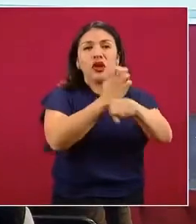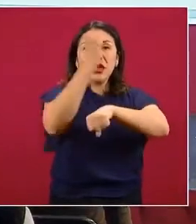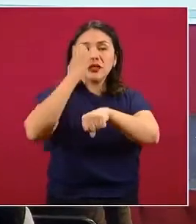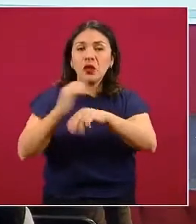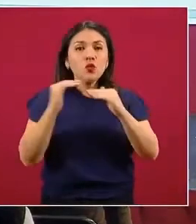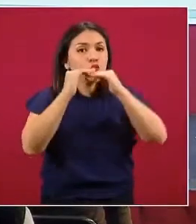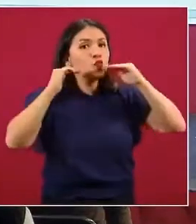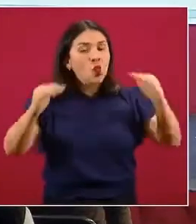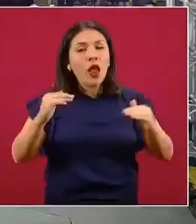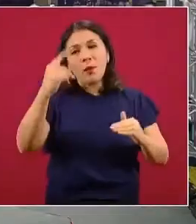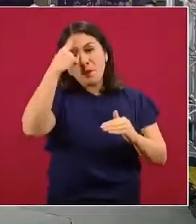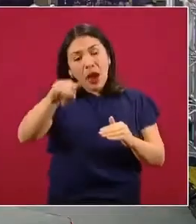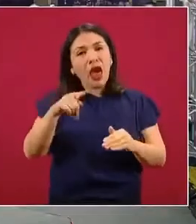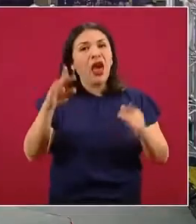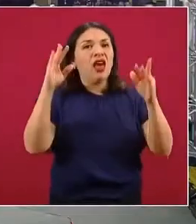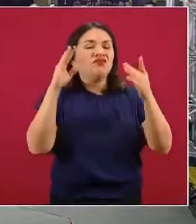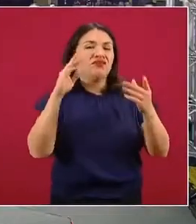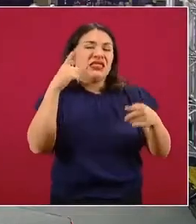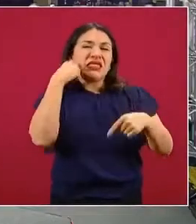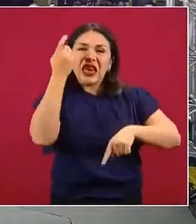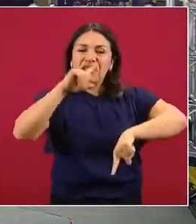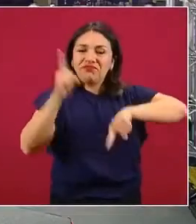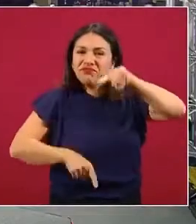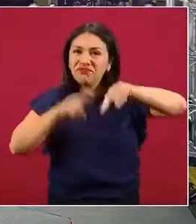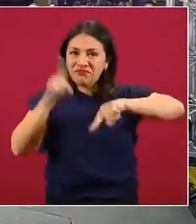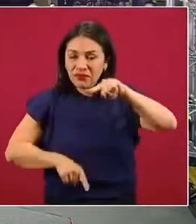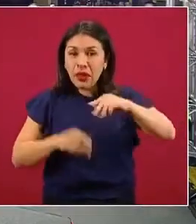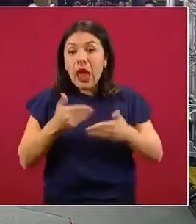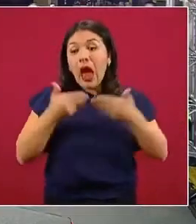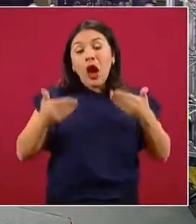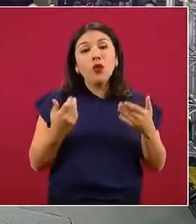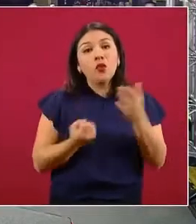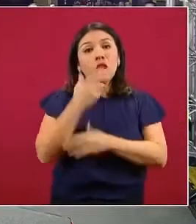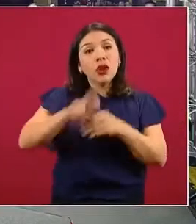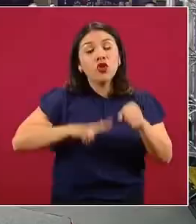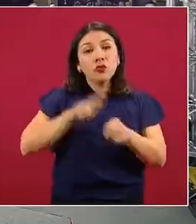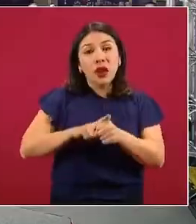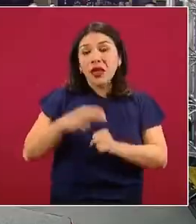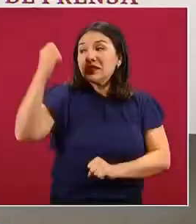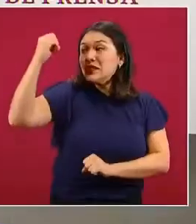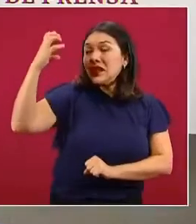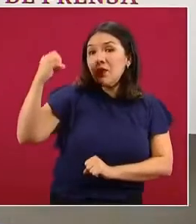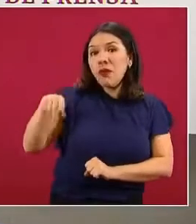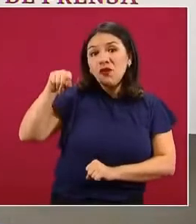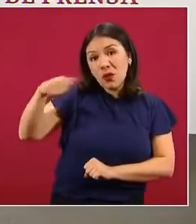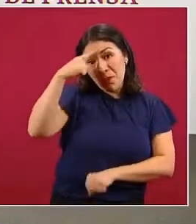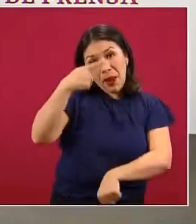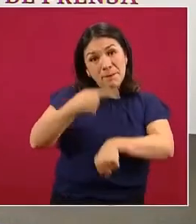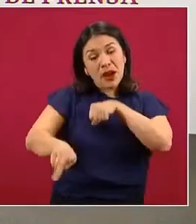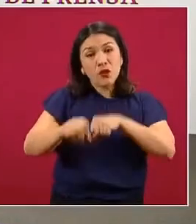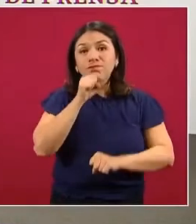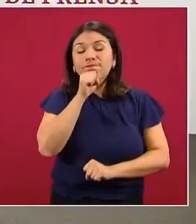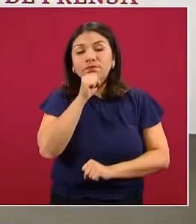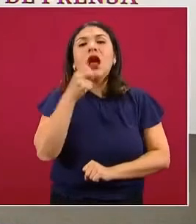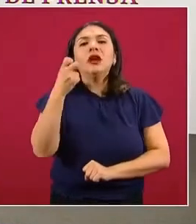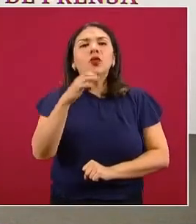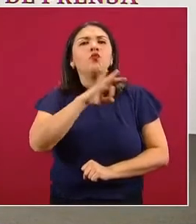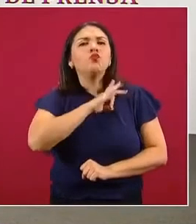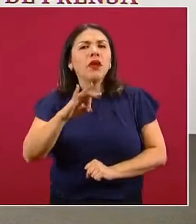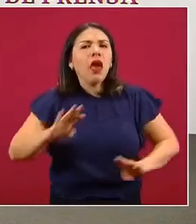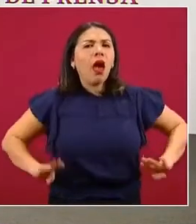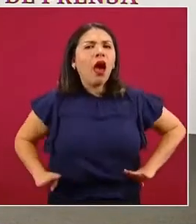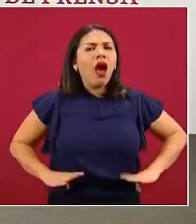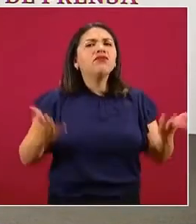por igual y con objetivos específicos, en la nueva normalidad el semáforo de riesgo epidemiológico permite